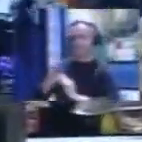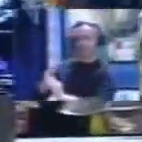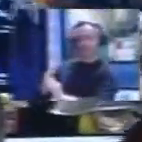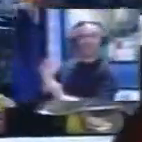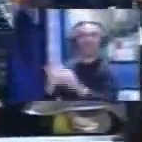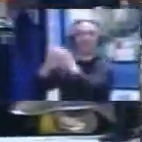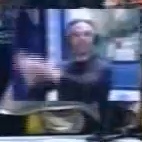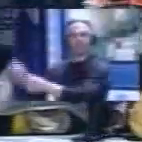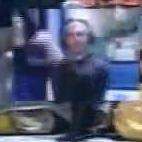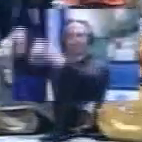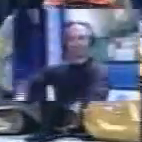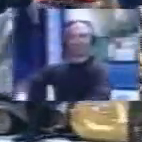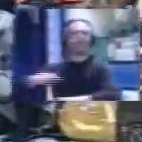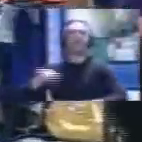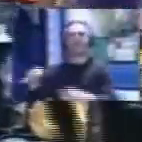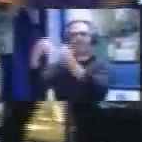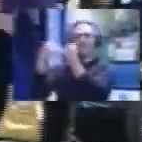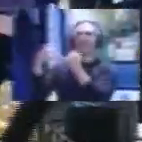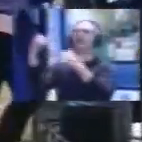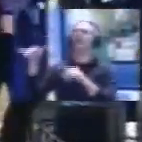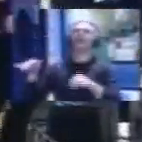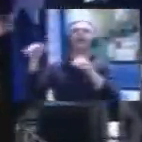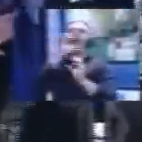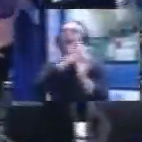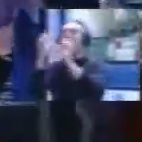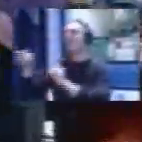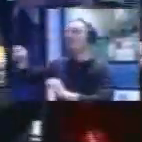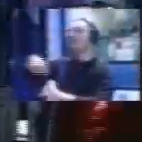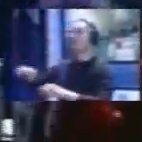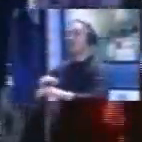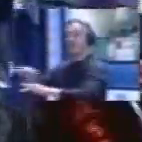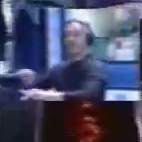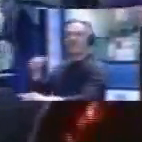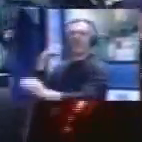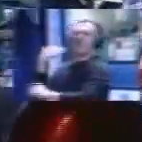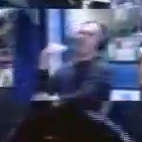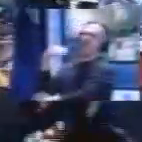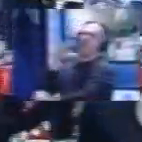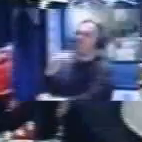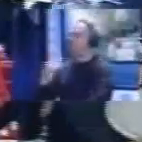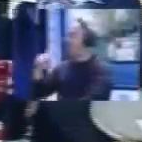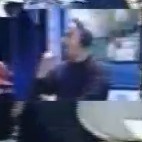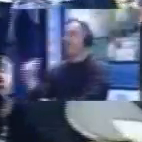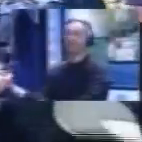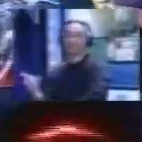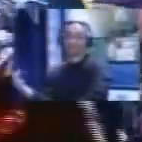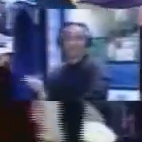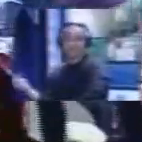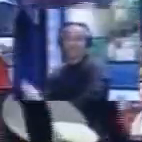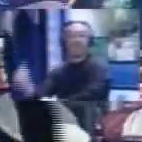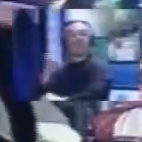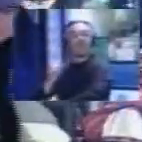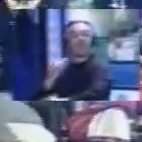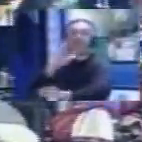Y la puta chicharrera de ellos se reía, porque a los seres que les tienen mucha envidia, ahora me dan pena